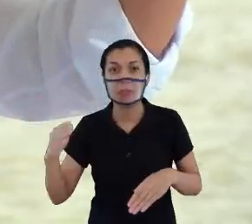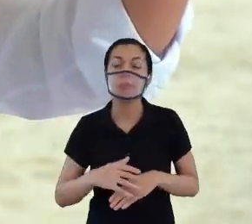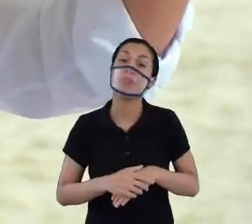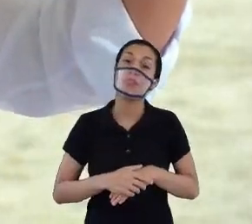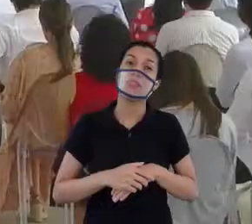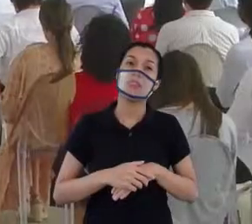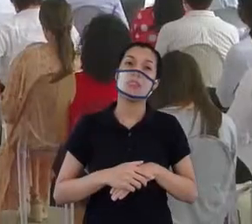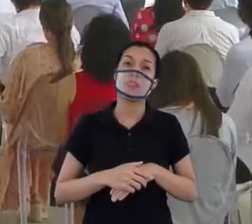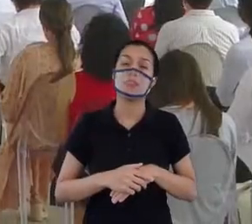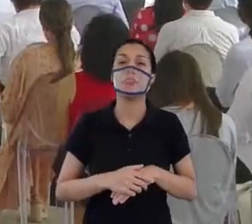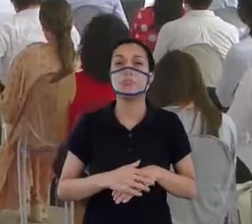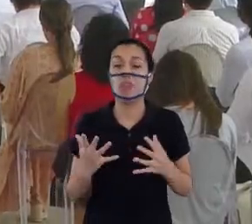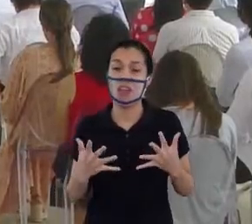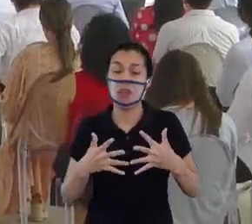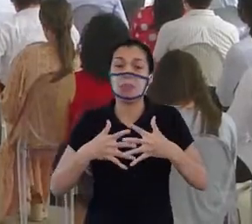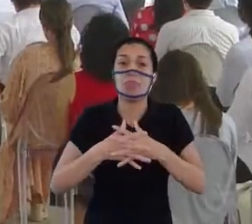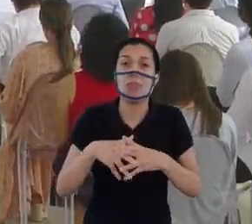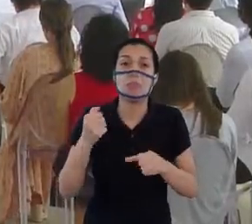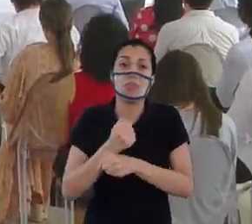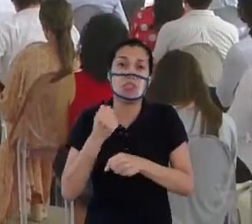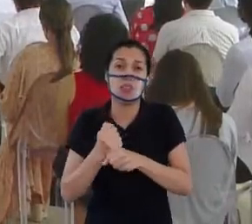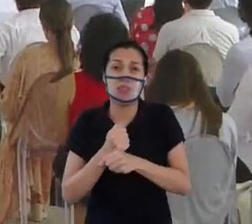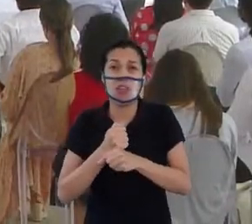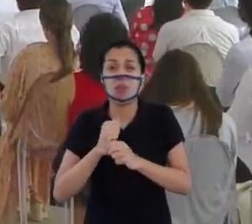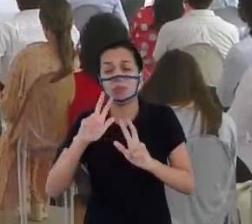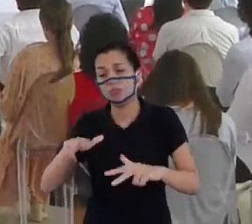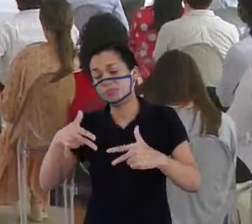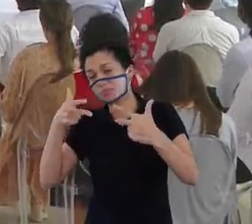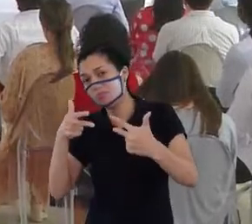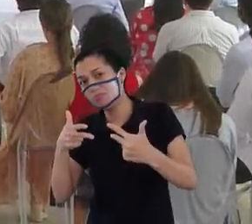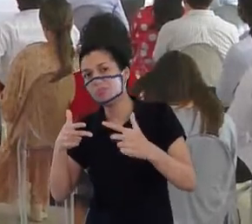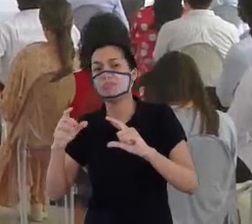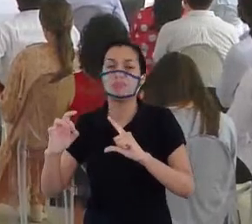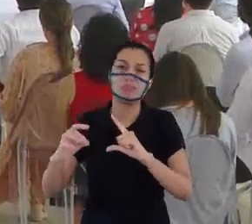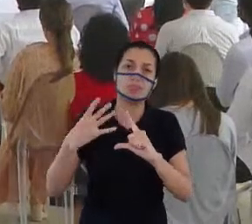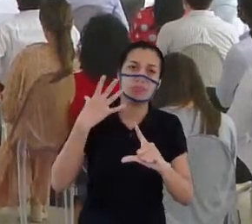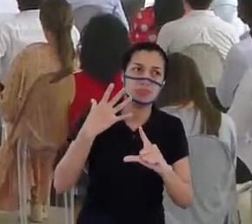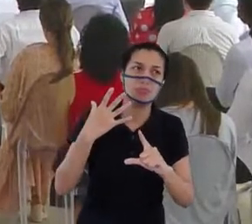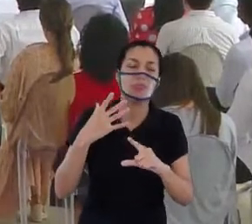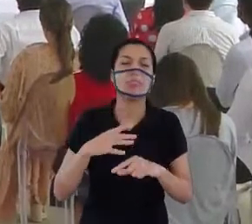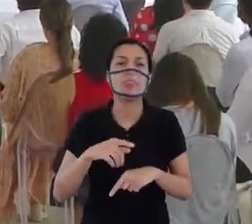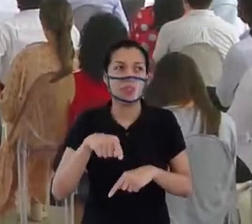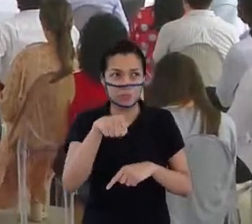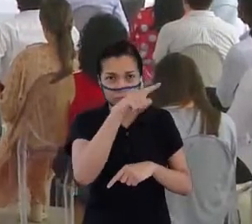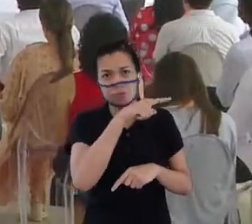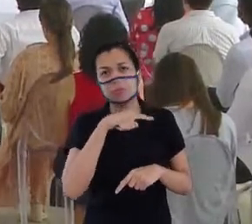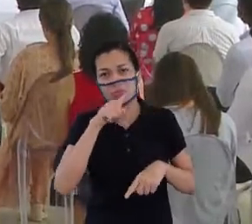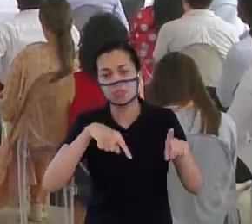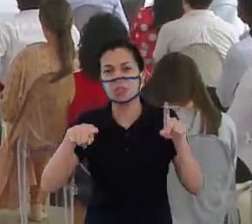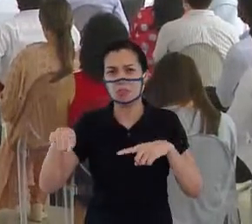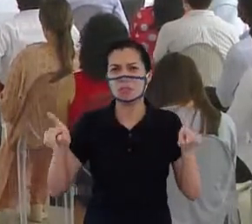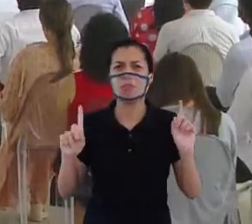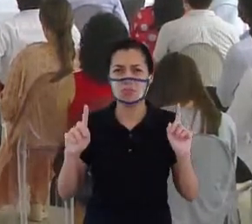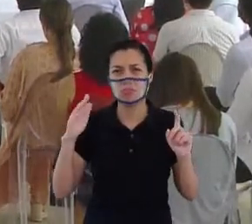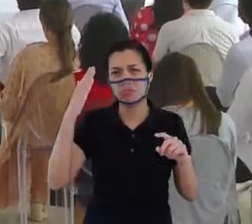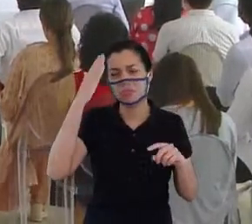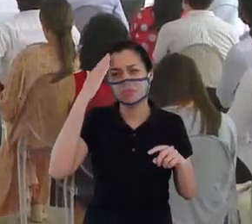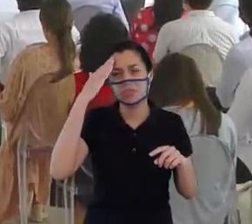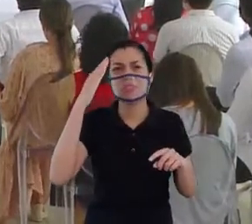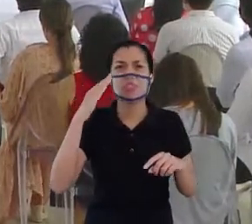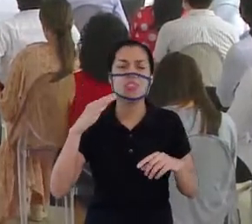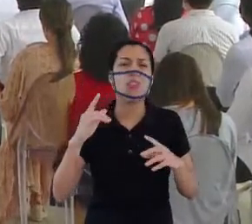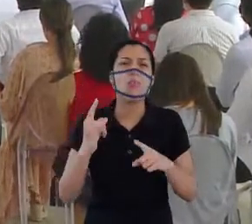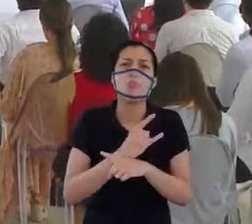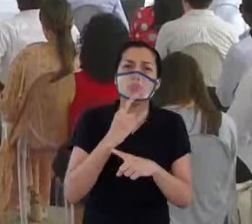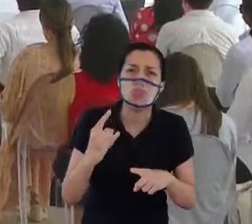Y ustedes, algunos de ustedes que tienen la oportunidad de ser usuarios del puerto, creo que no han sentido ninguna diferencia en nuestro nivel de servicio